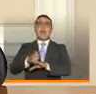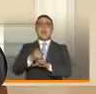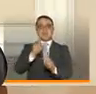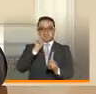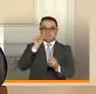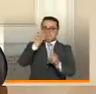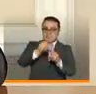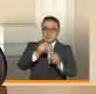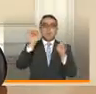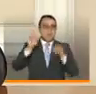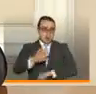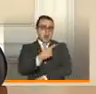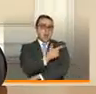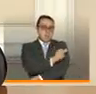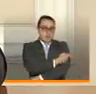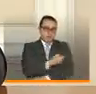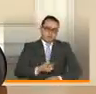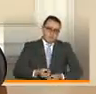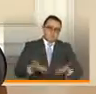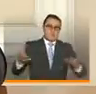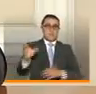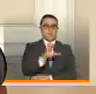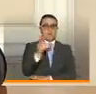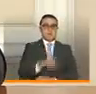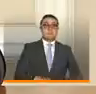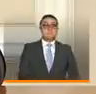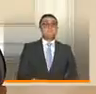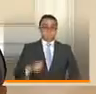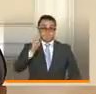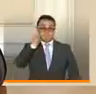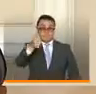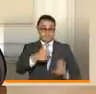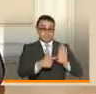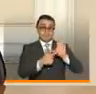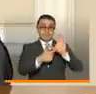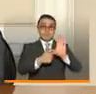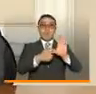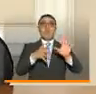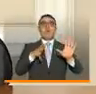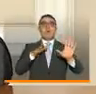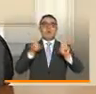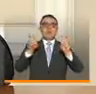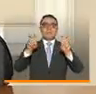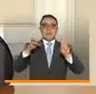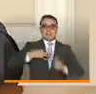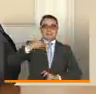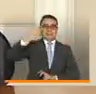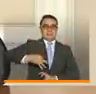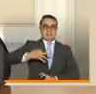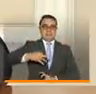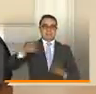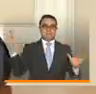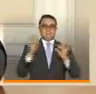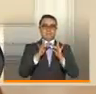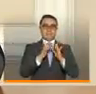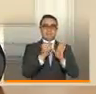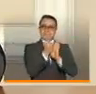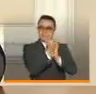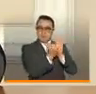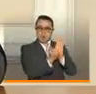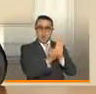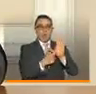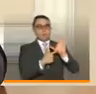vacuna en Colombia. Y mañana estaremos mostrando, presidente, la señalética, es decir, todo el eslogan y los logos que